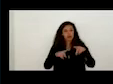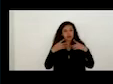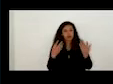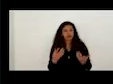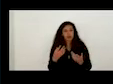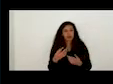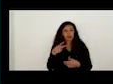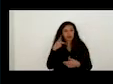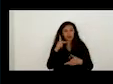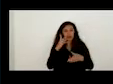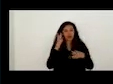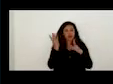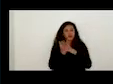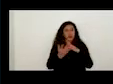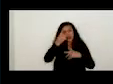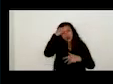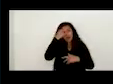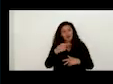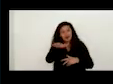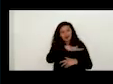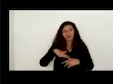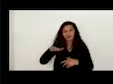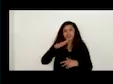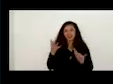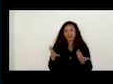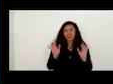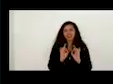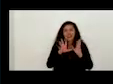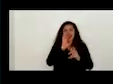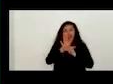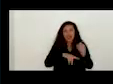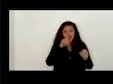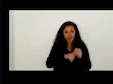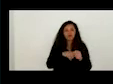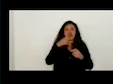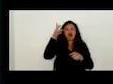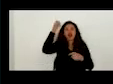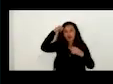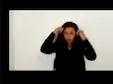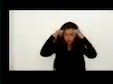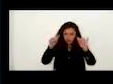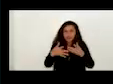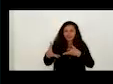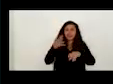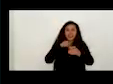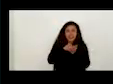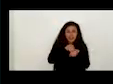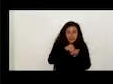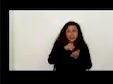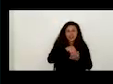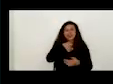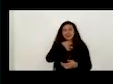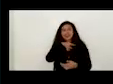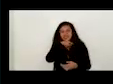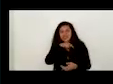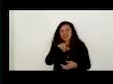la parte o la región en el caso de animales como la res, el cerdo, el pavo, el pollo,